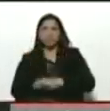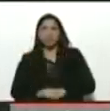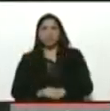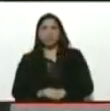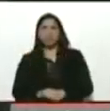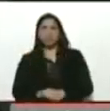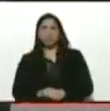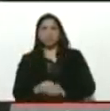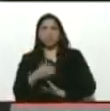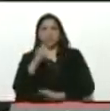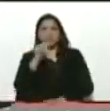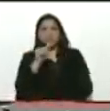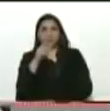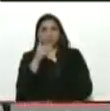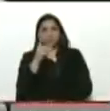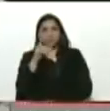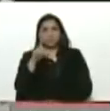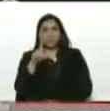Adolfo Baduel.